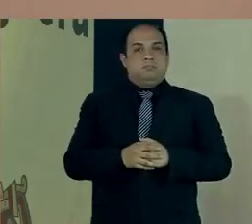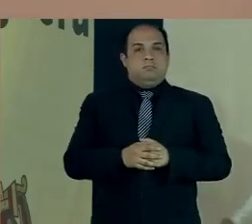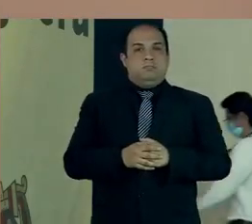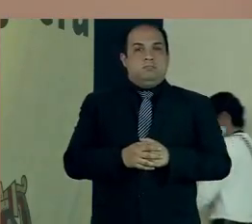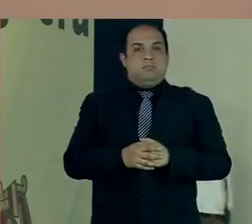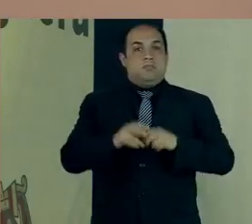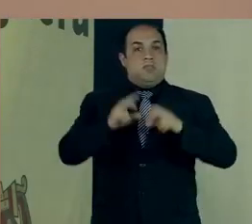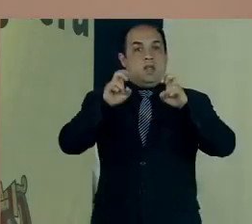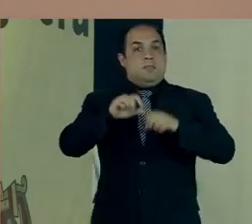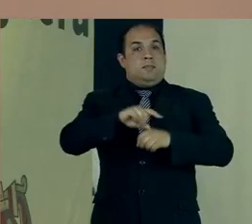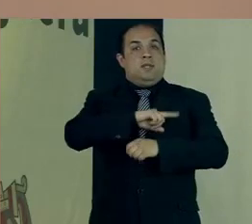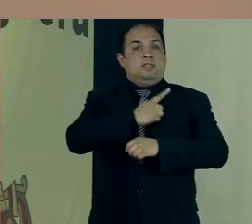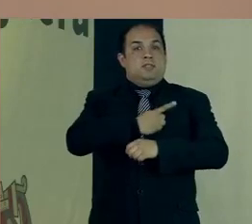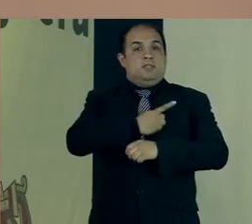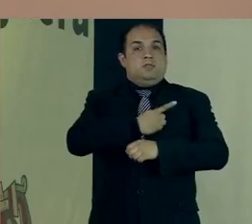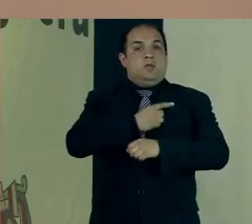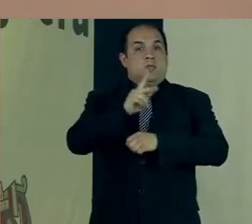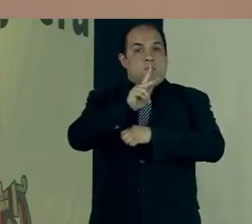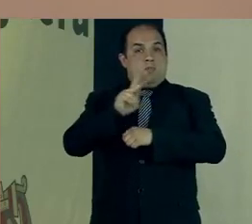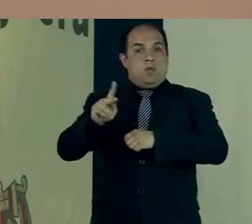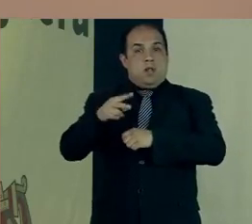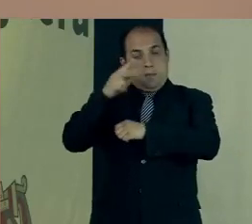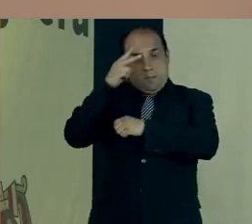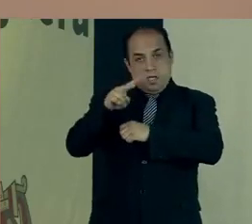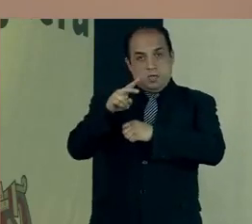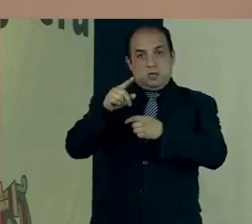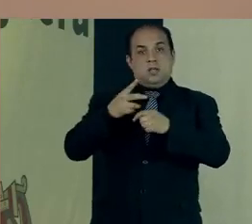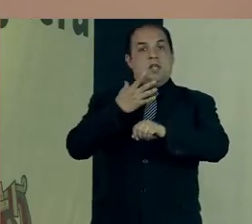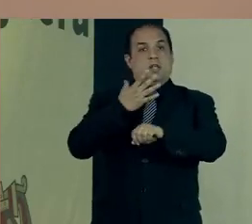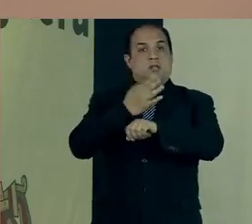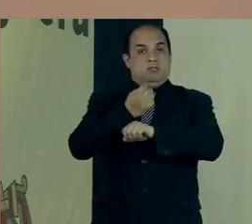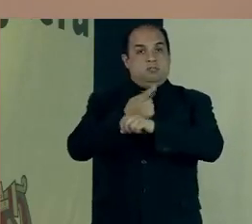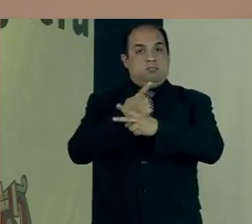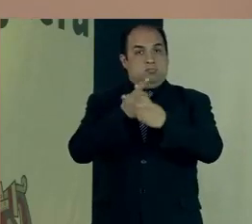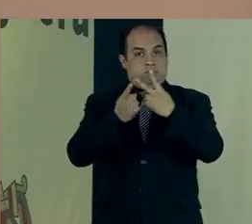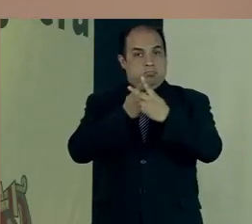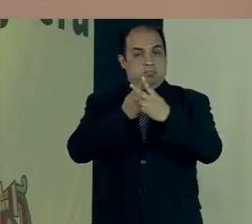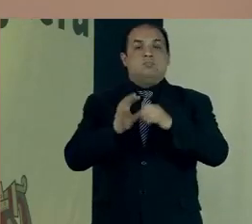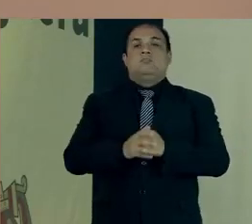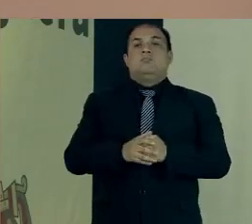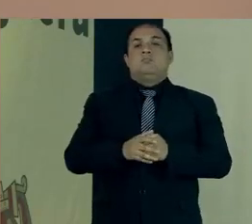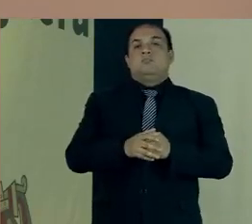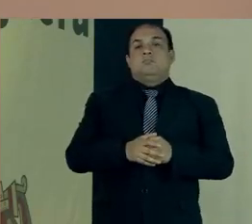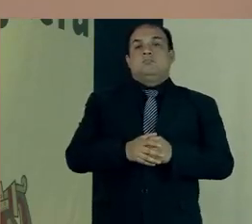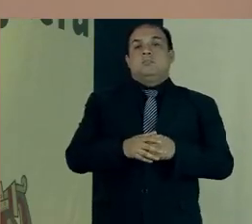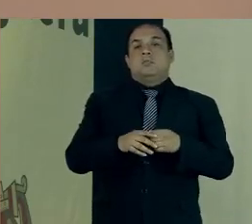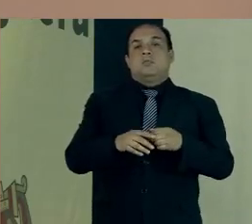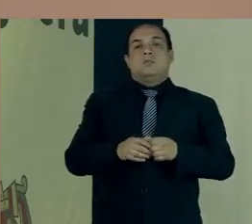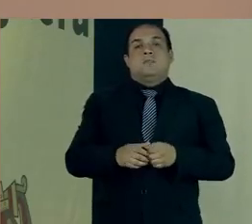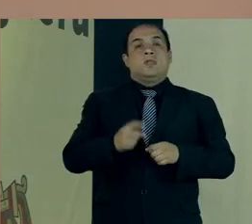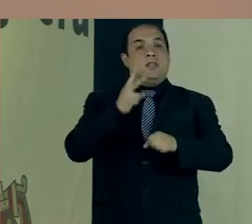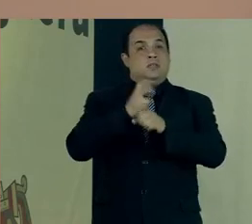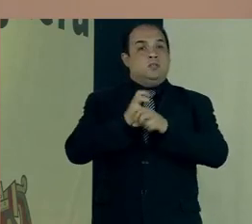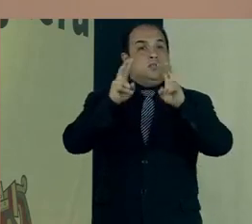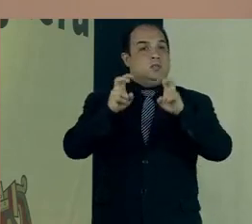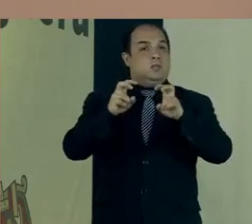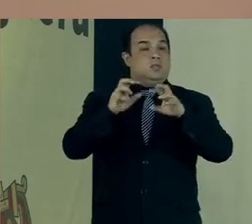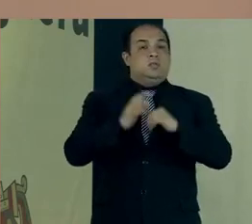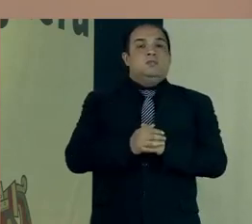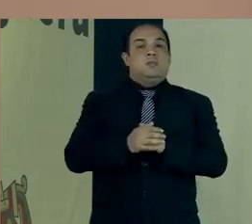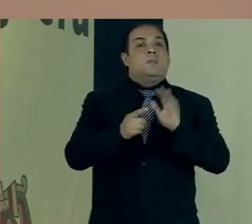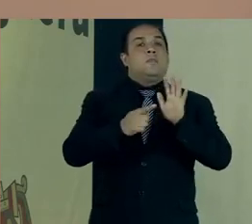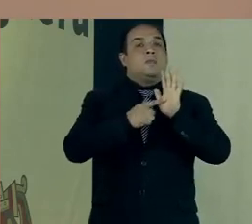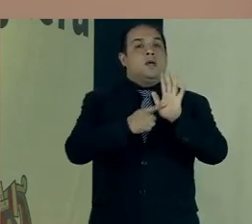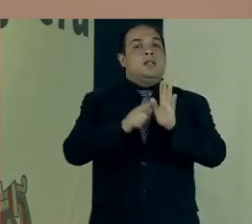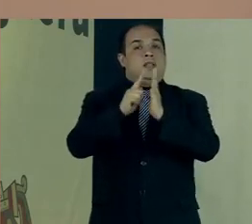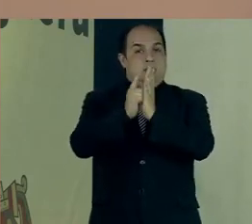el tema de la salud pública en méxico y en eeuu y segundo vamos a